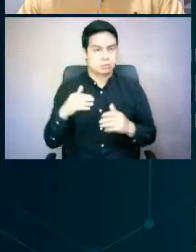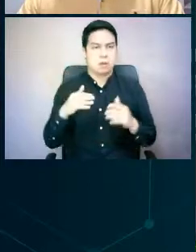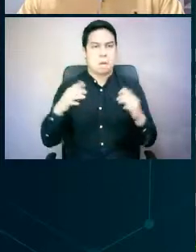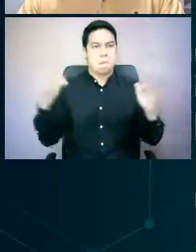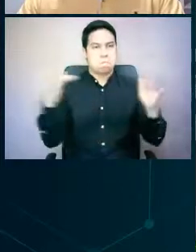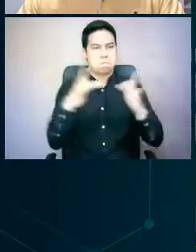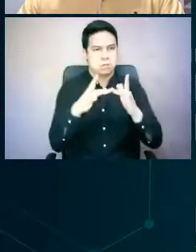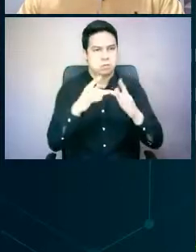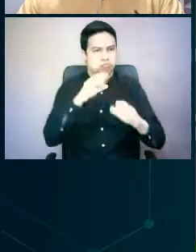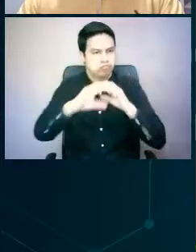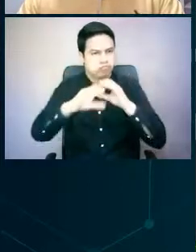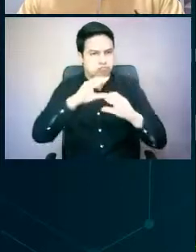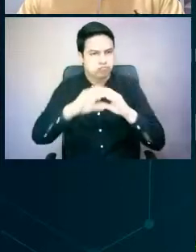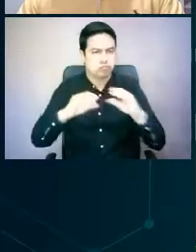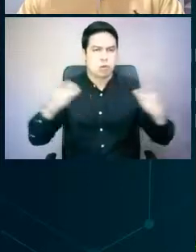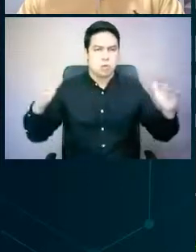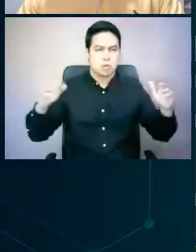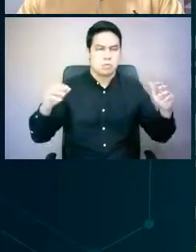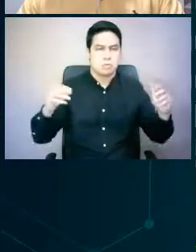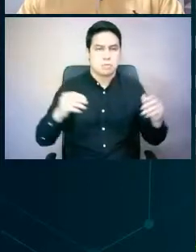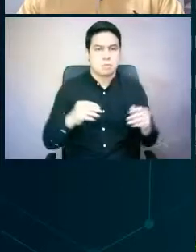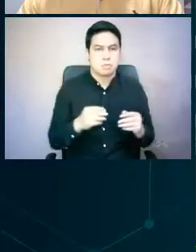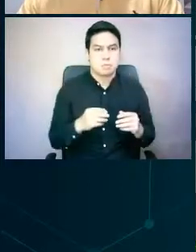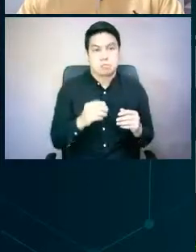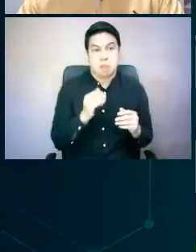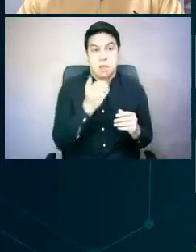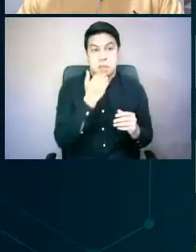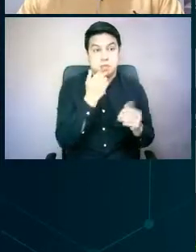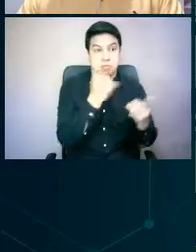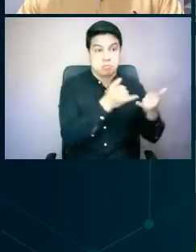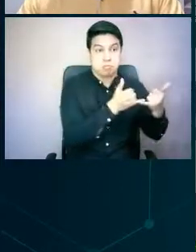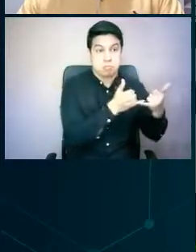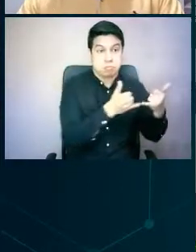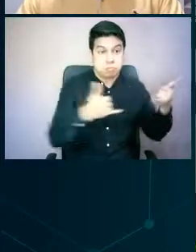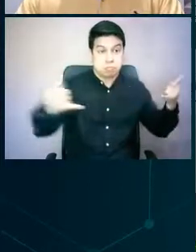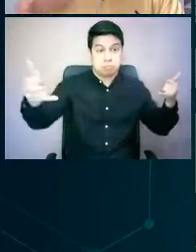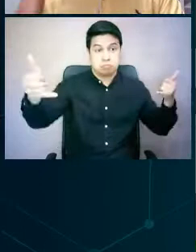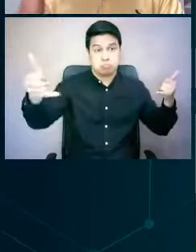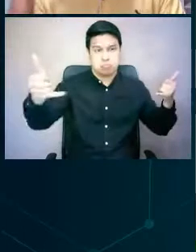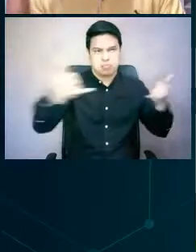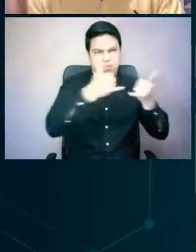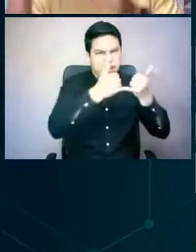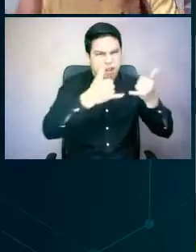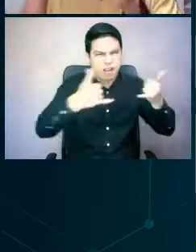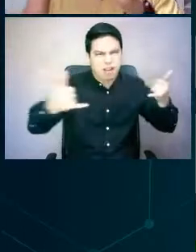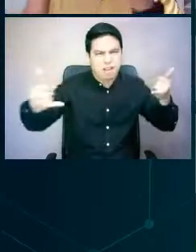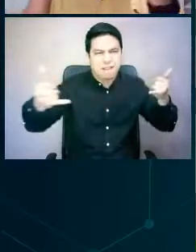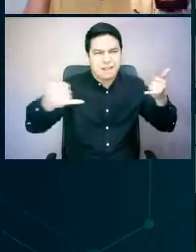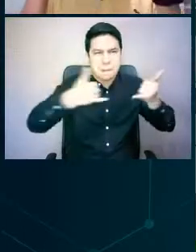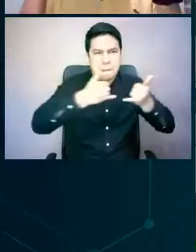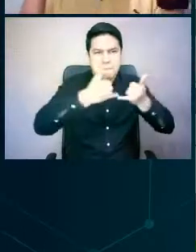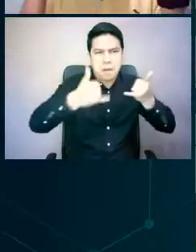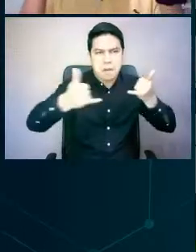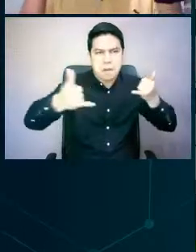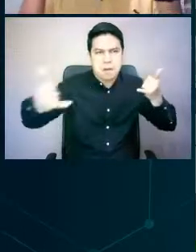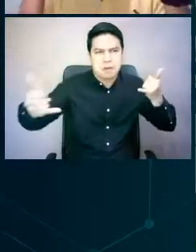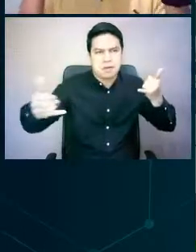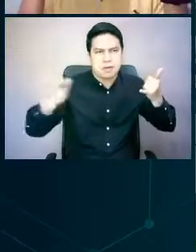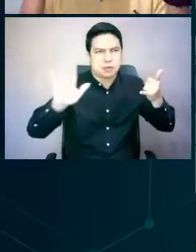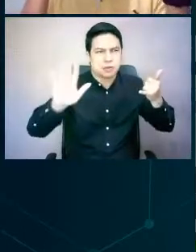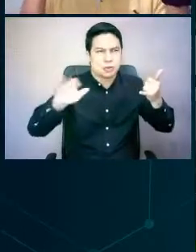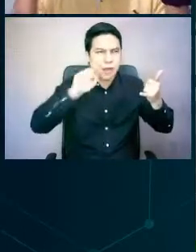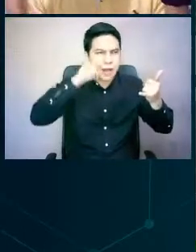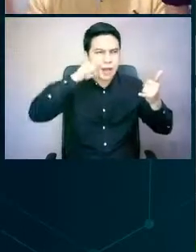establecer ese contacto. Hilo piloto, que es básicamente un cable de cobre que se extiende desde